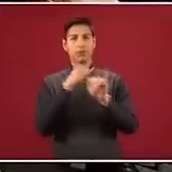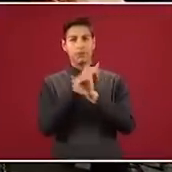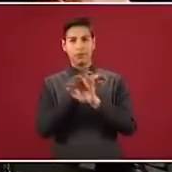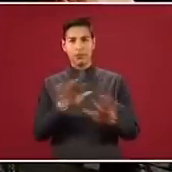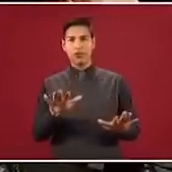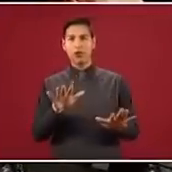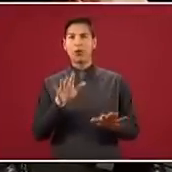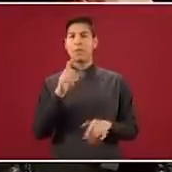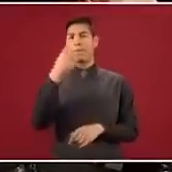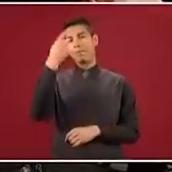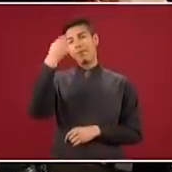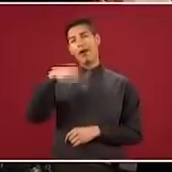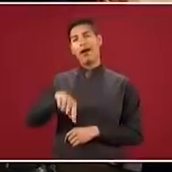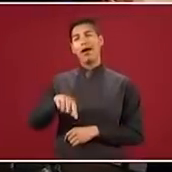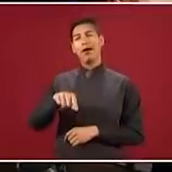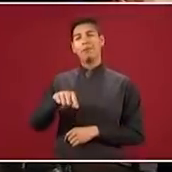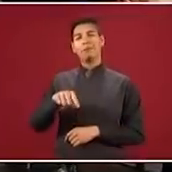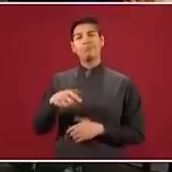sobre